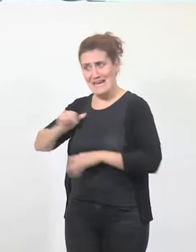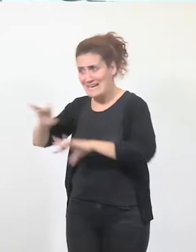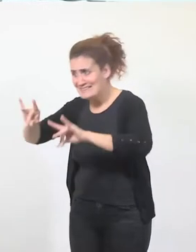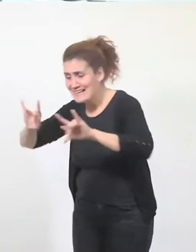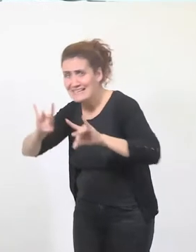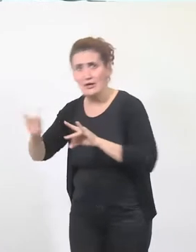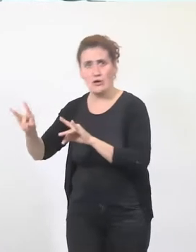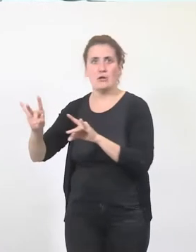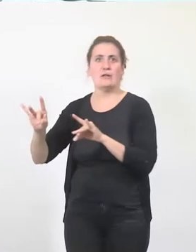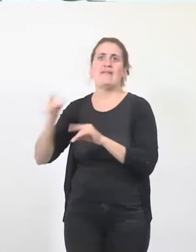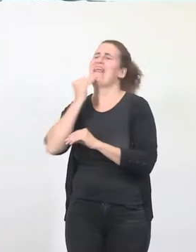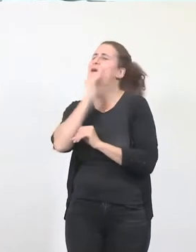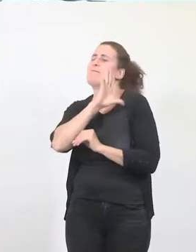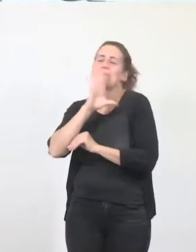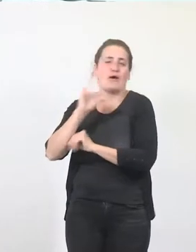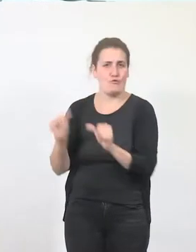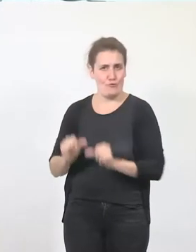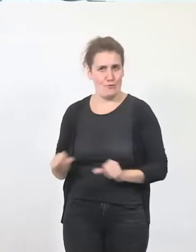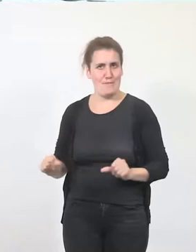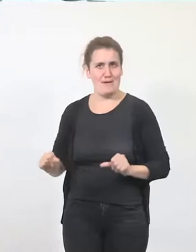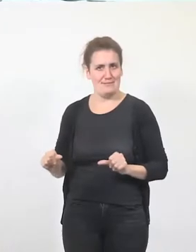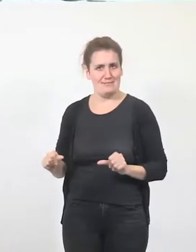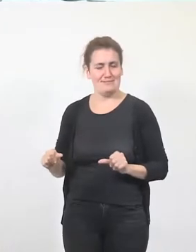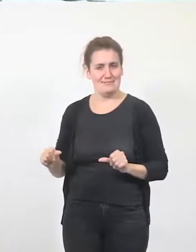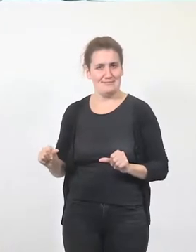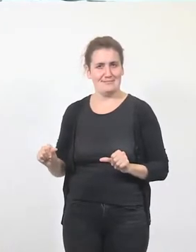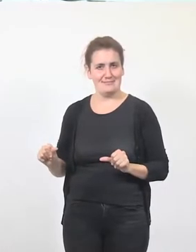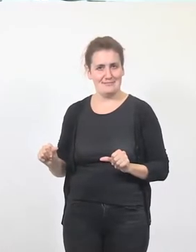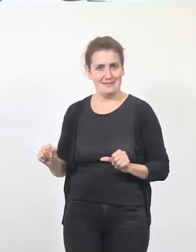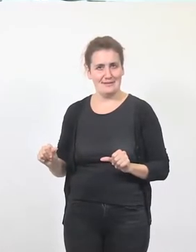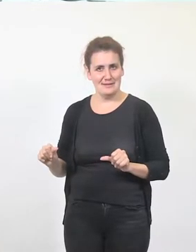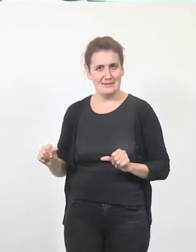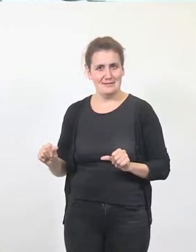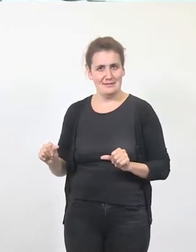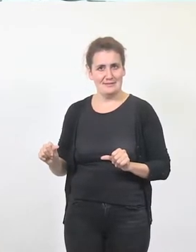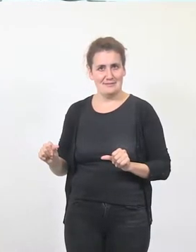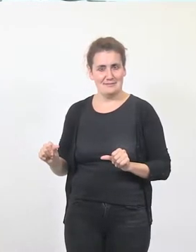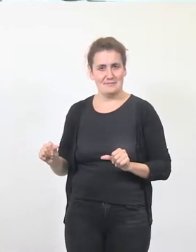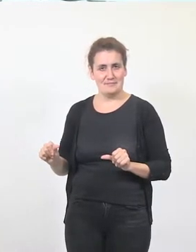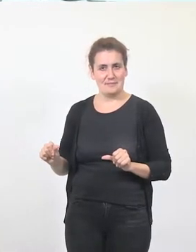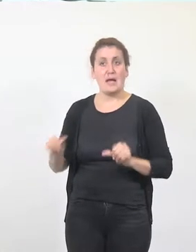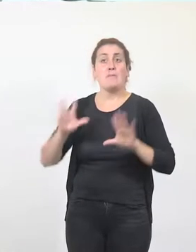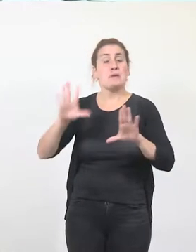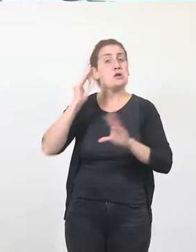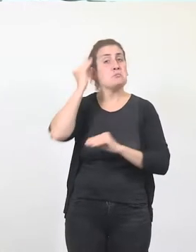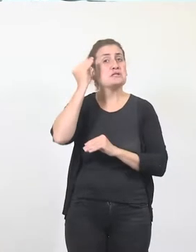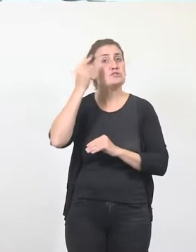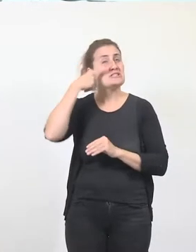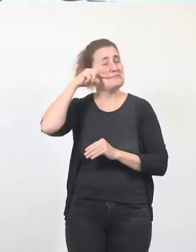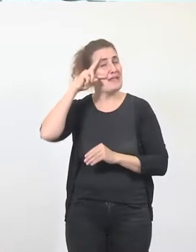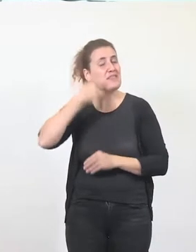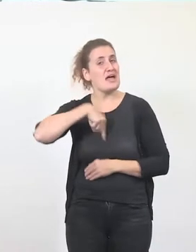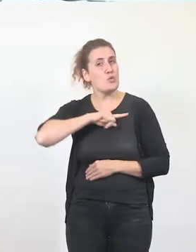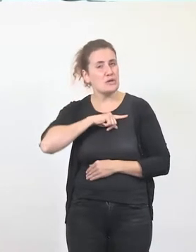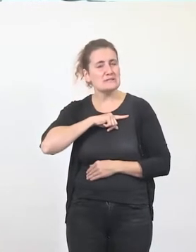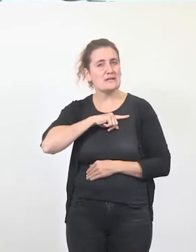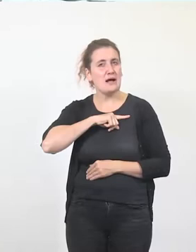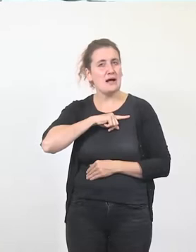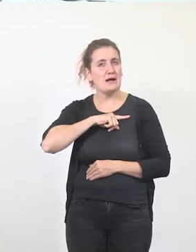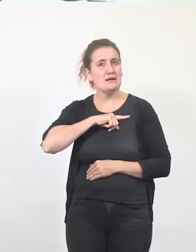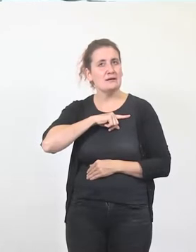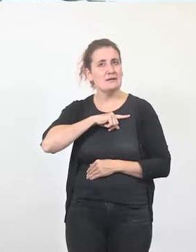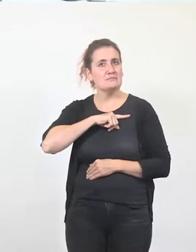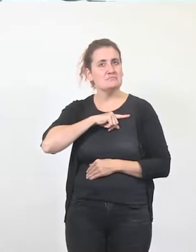aprovecharlo de la mejor forma. Pero yo creo que nuestra experiencia ha tenido en